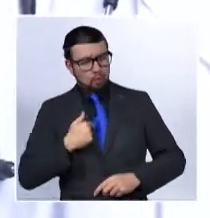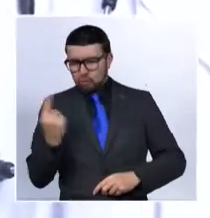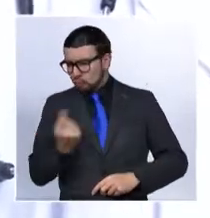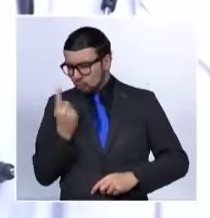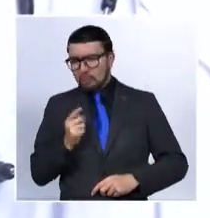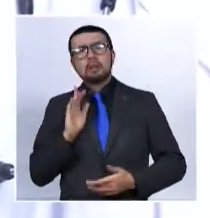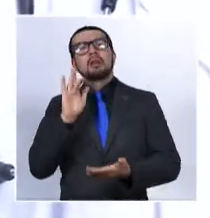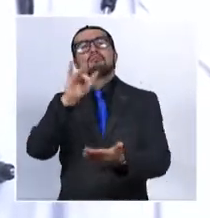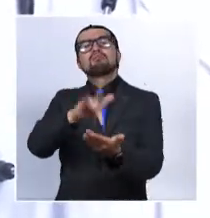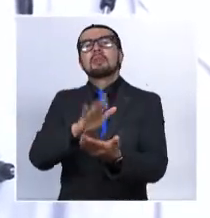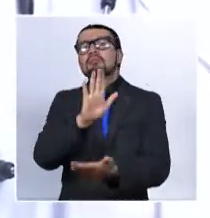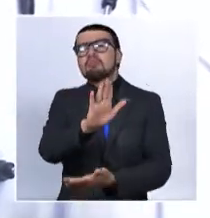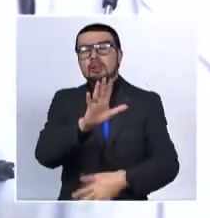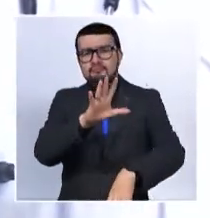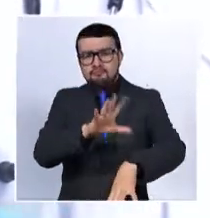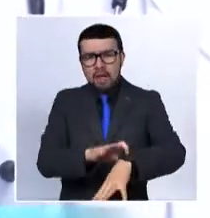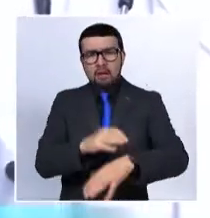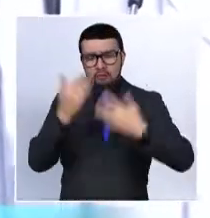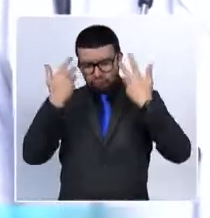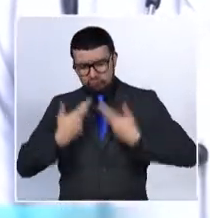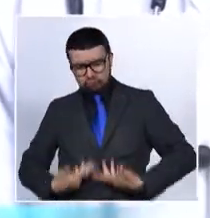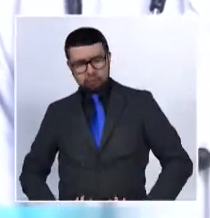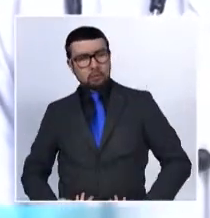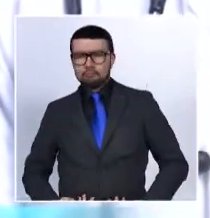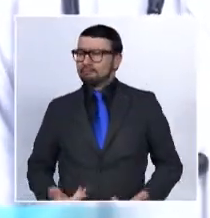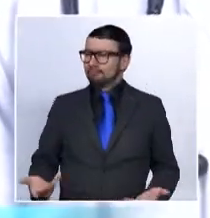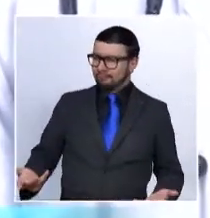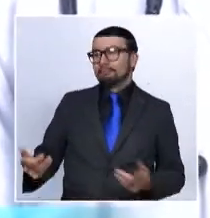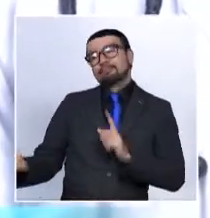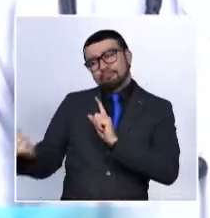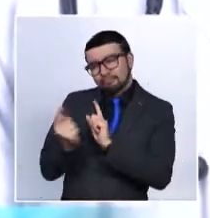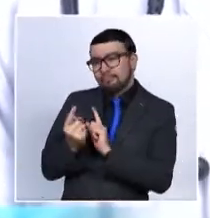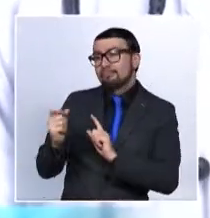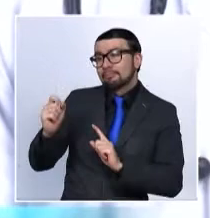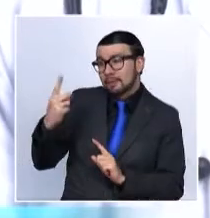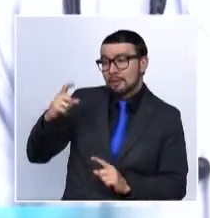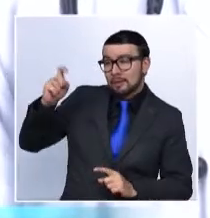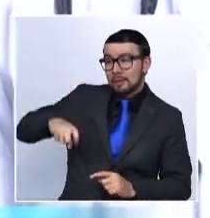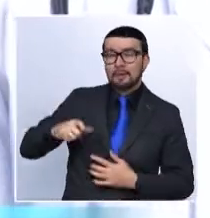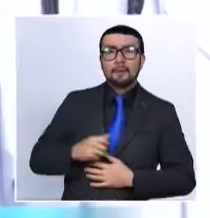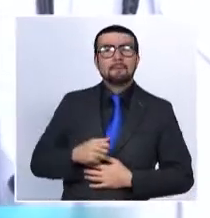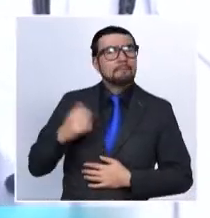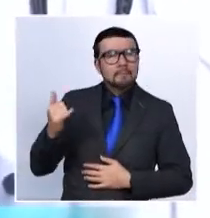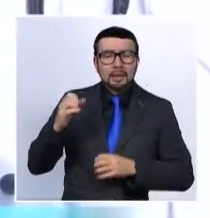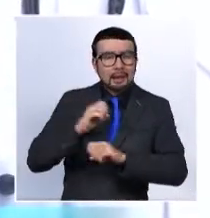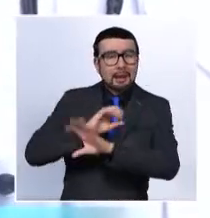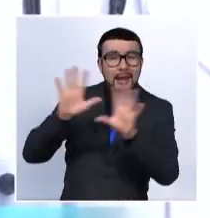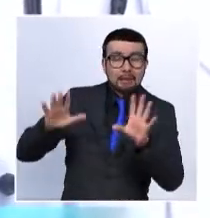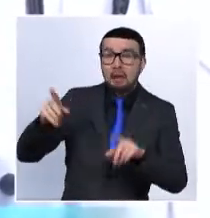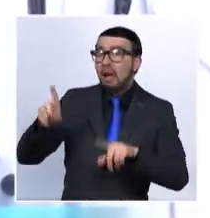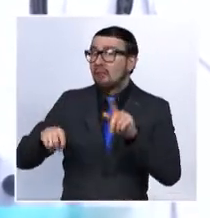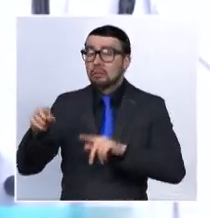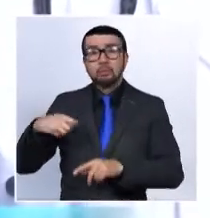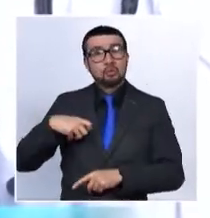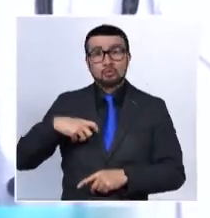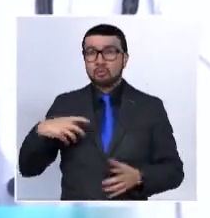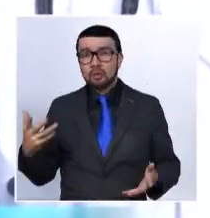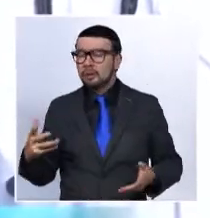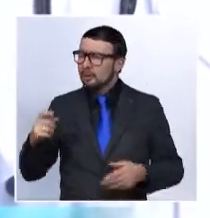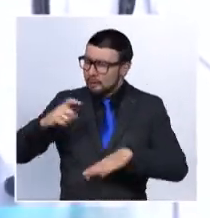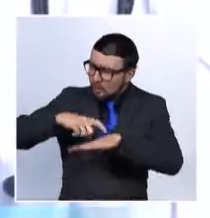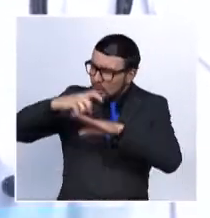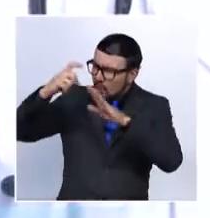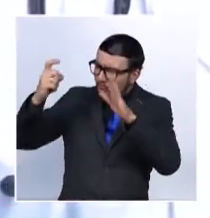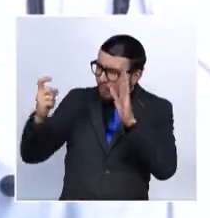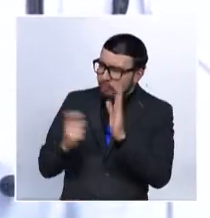esa consulta médica y no han tenido de pronto la claridad que nosotros vemos el cuerpo de manera integral